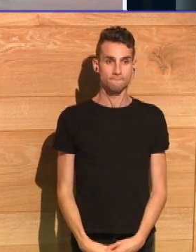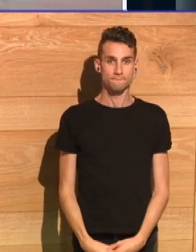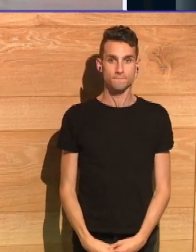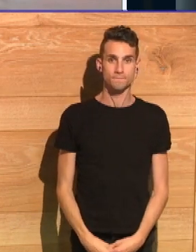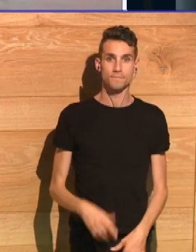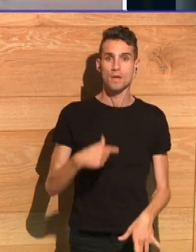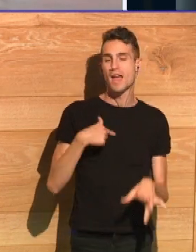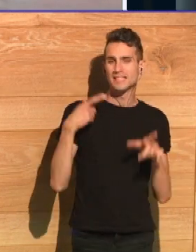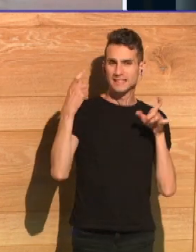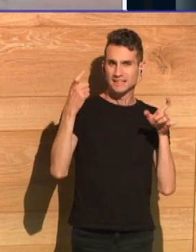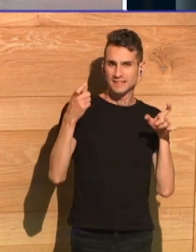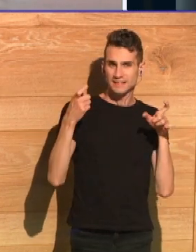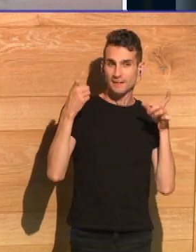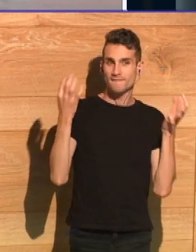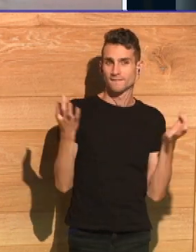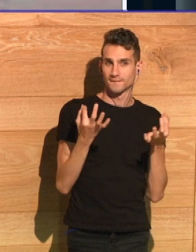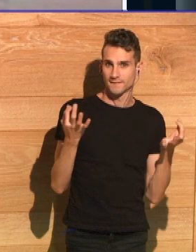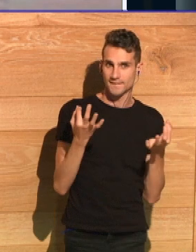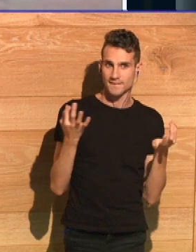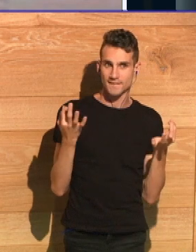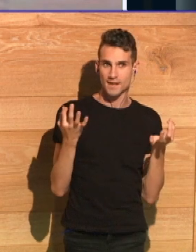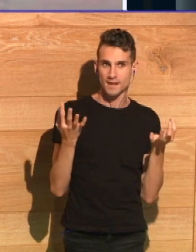yo intento transmitir